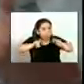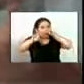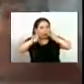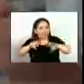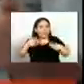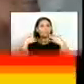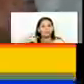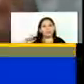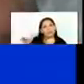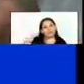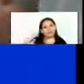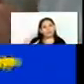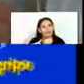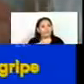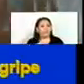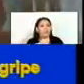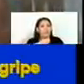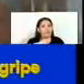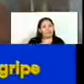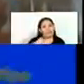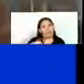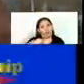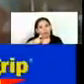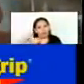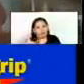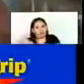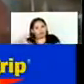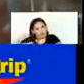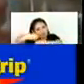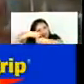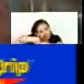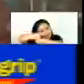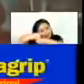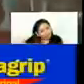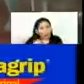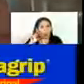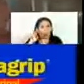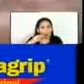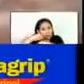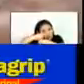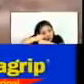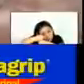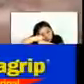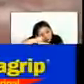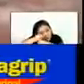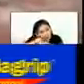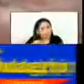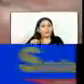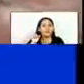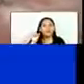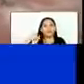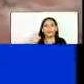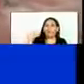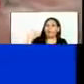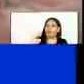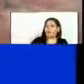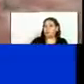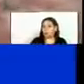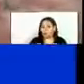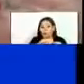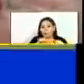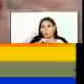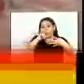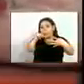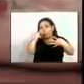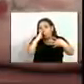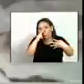por el Ministerio de la Defensa de Rusia y un centro de investigación en epidemiología y microbiología comenzaron a mediados de junio en